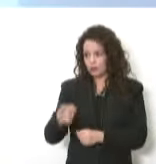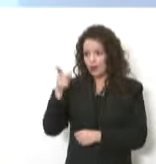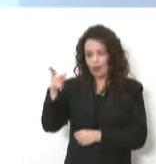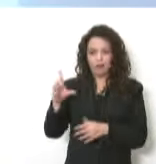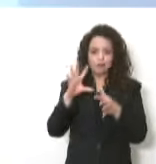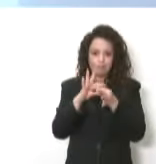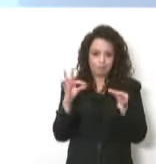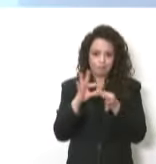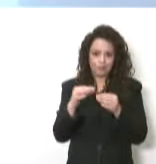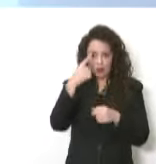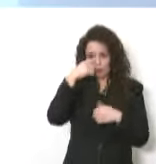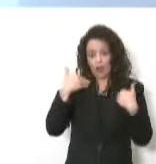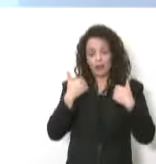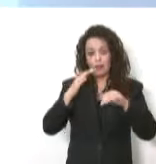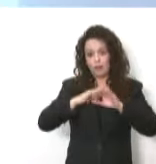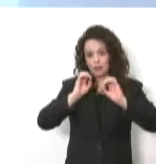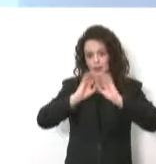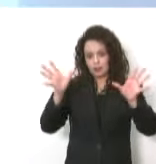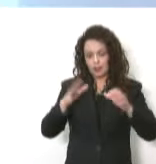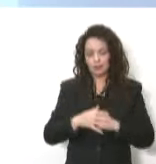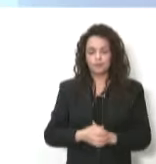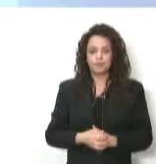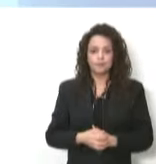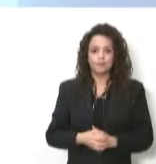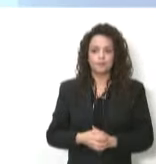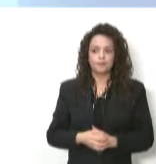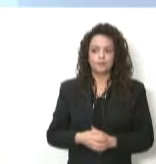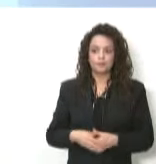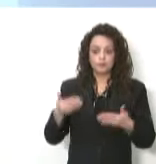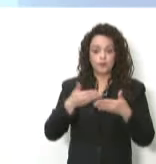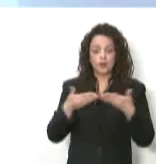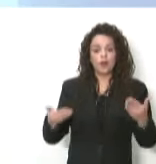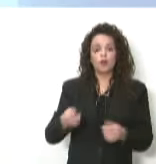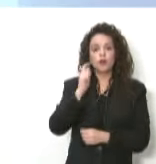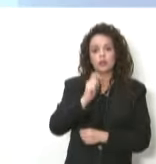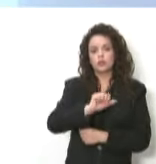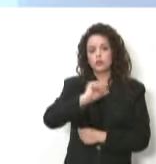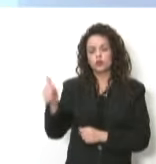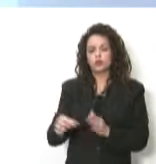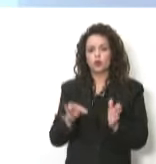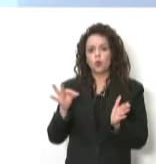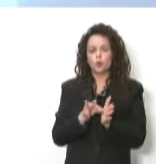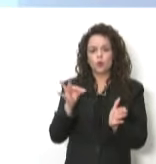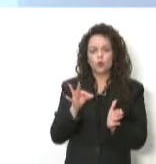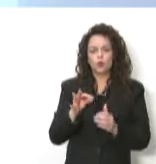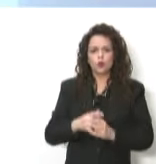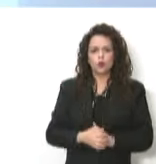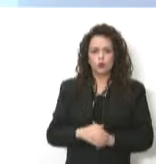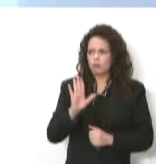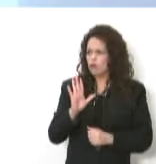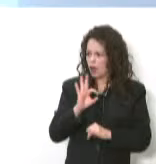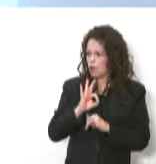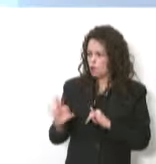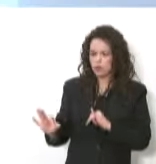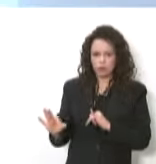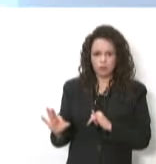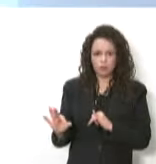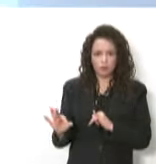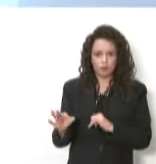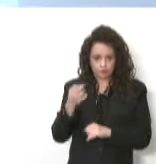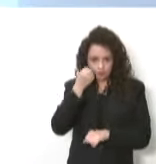ahora viene el punto siguiente, que es el último, si no me equivoco. Por favor,